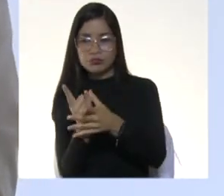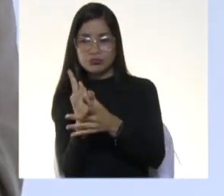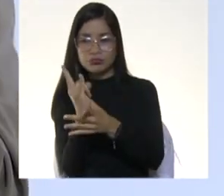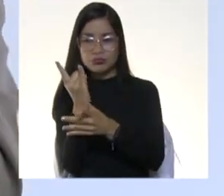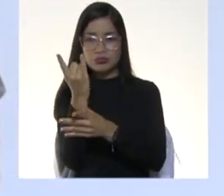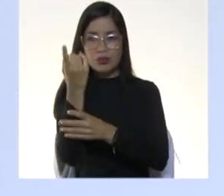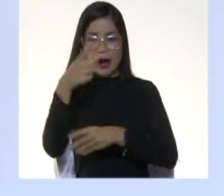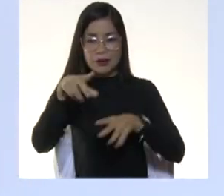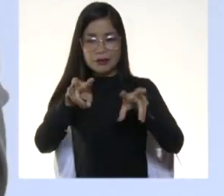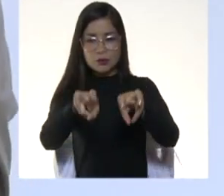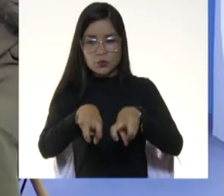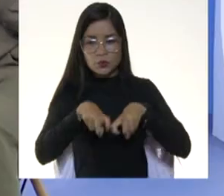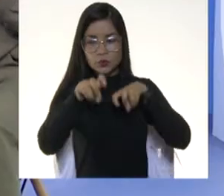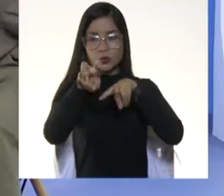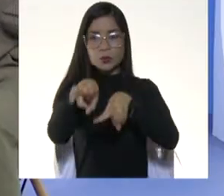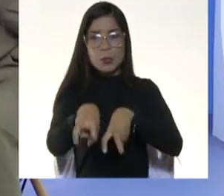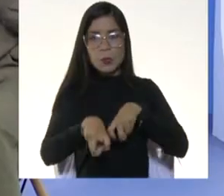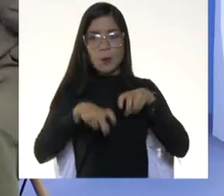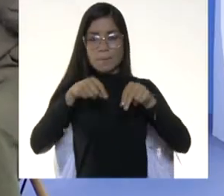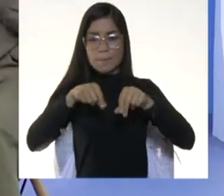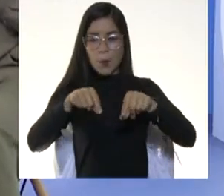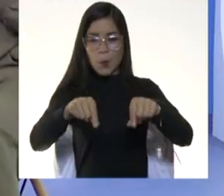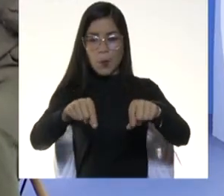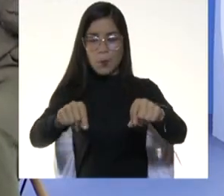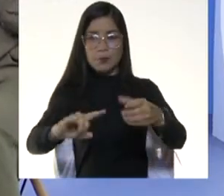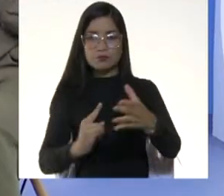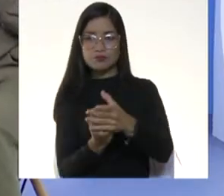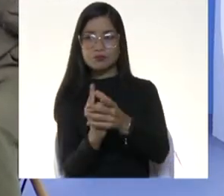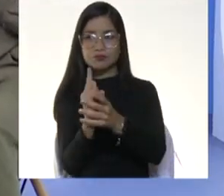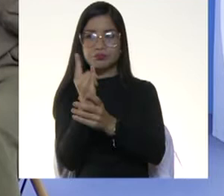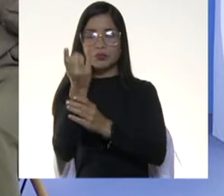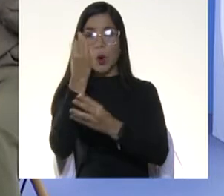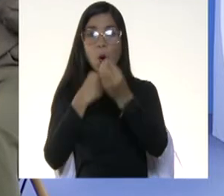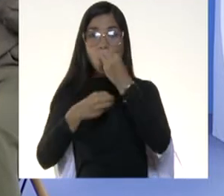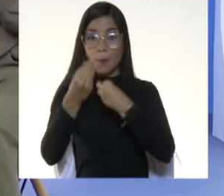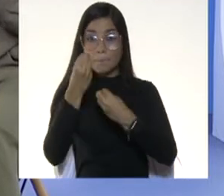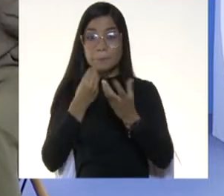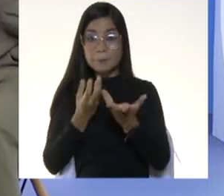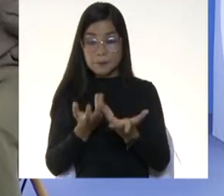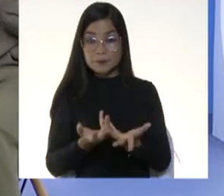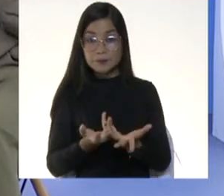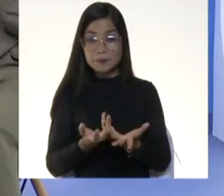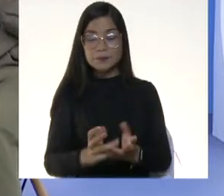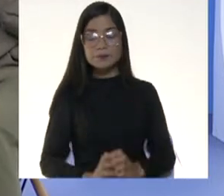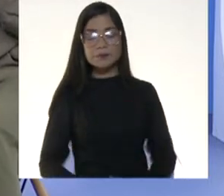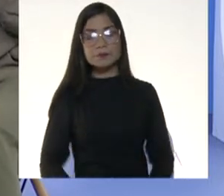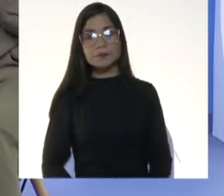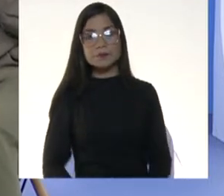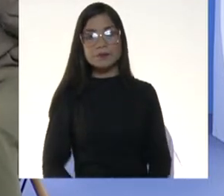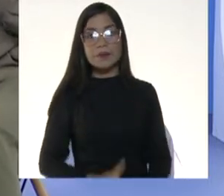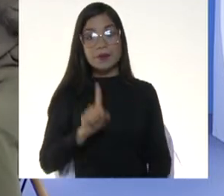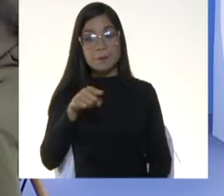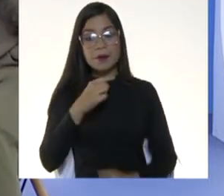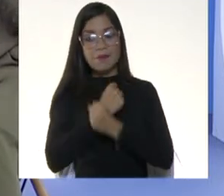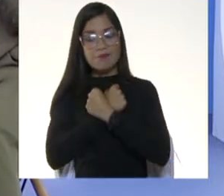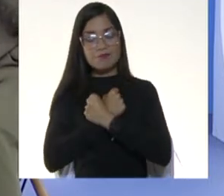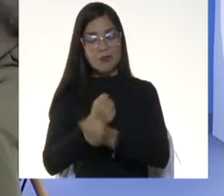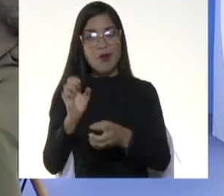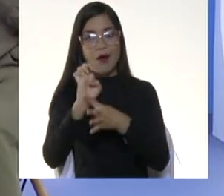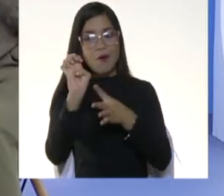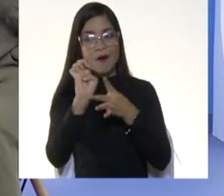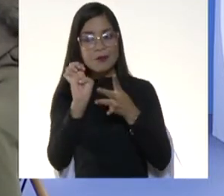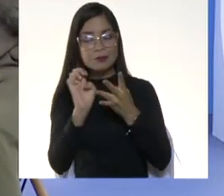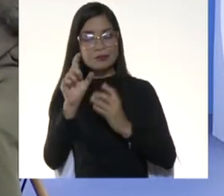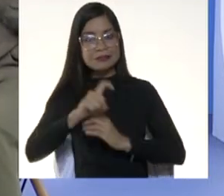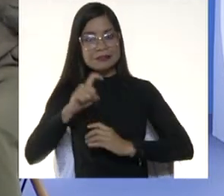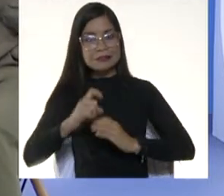población o otros servicios y elementos que necesitamos para fortalecer la vida y el continuo humano. qué importante es